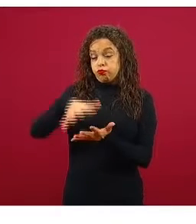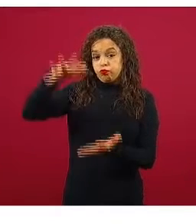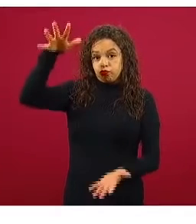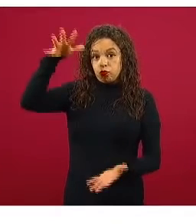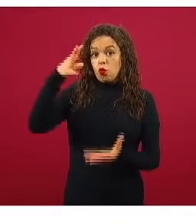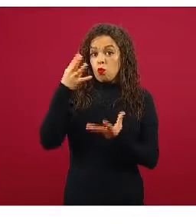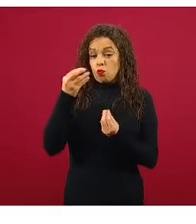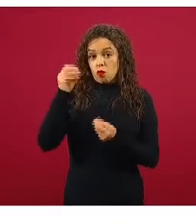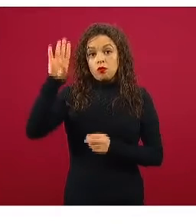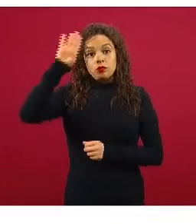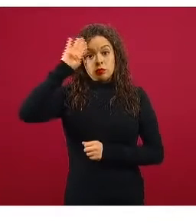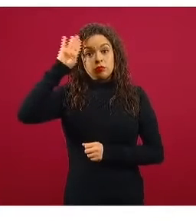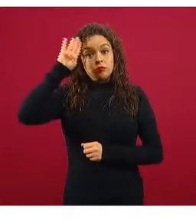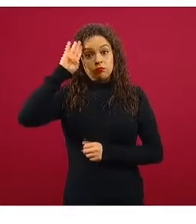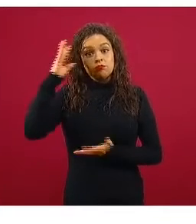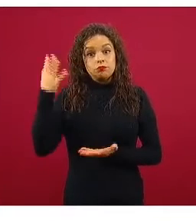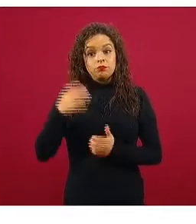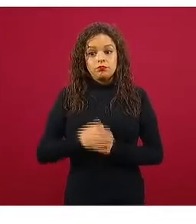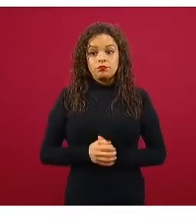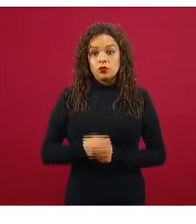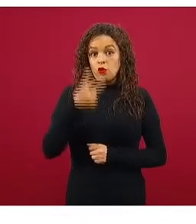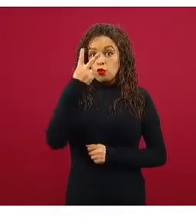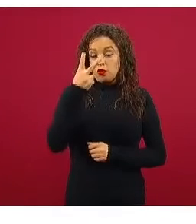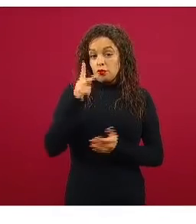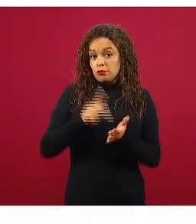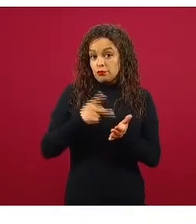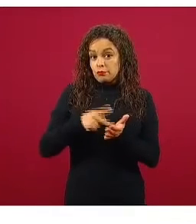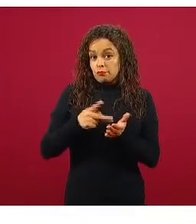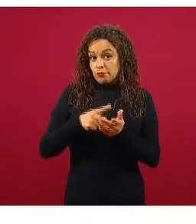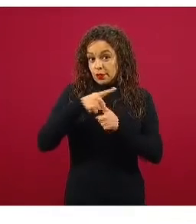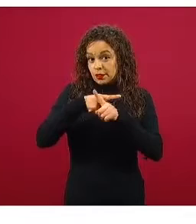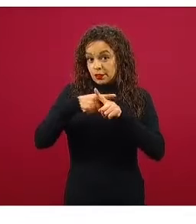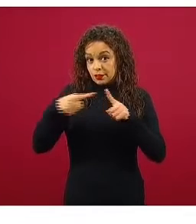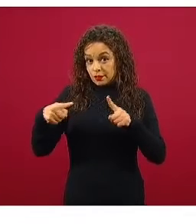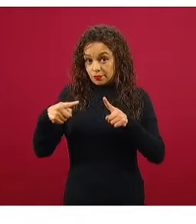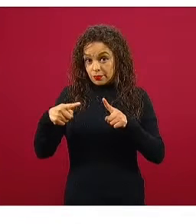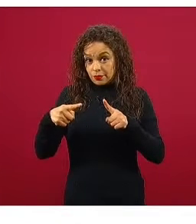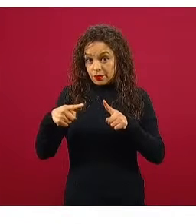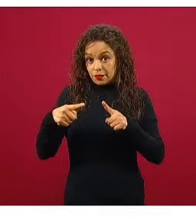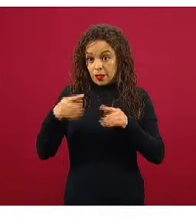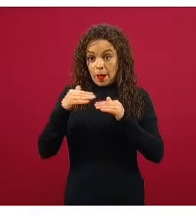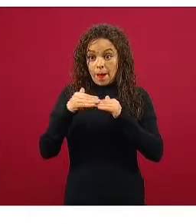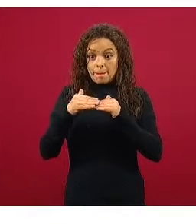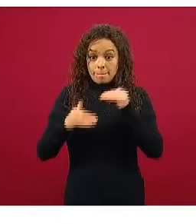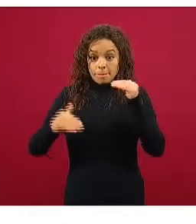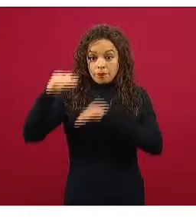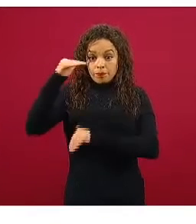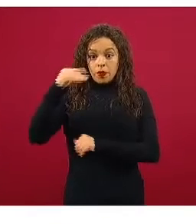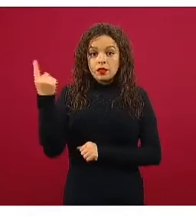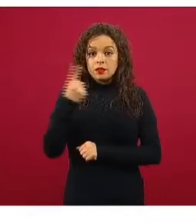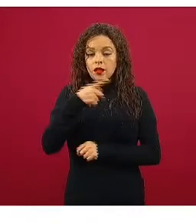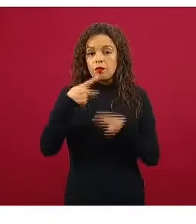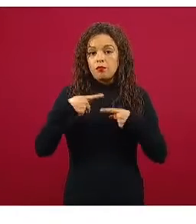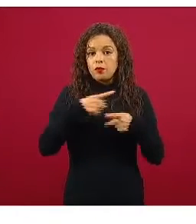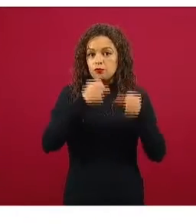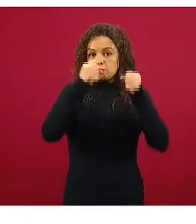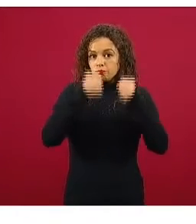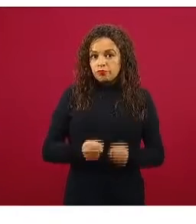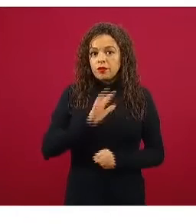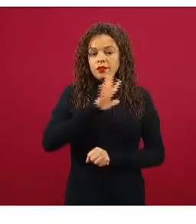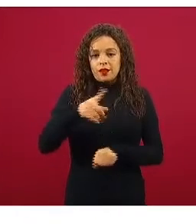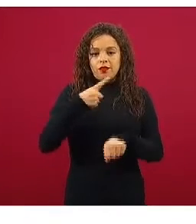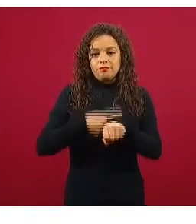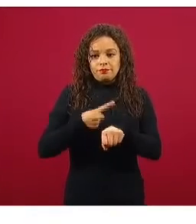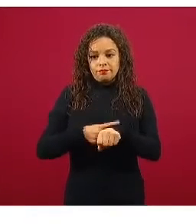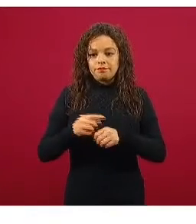prácticamente 2 veces y media la carga de confirmados. Y bueno, hoy día superamos los 110.000